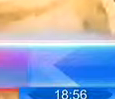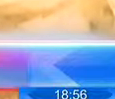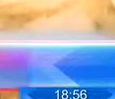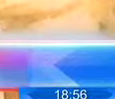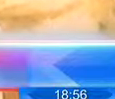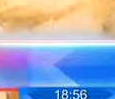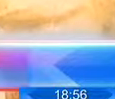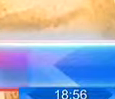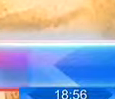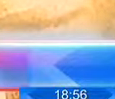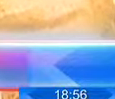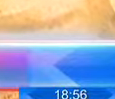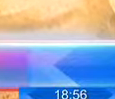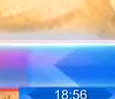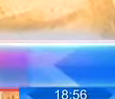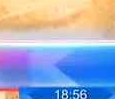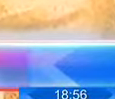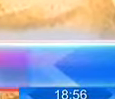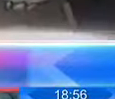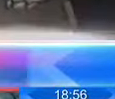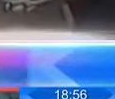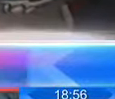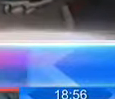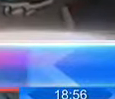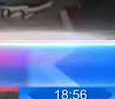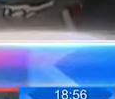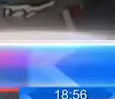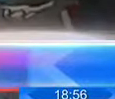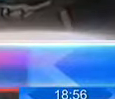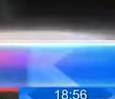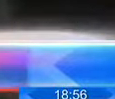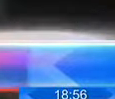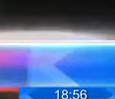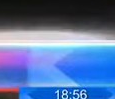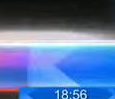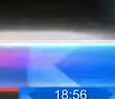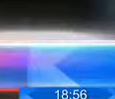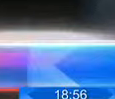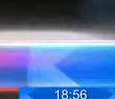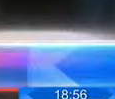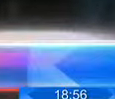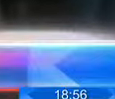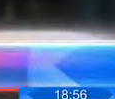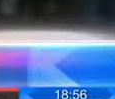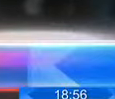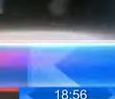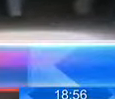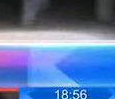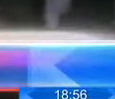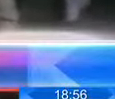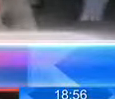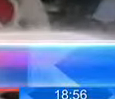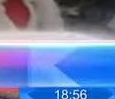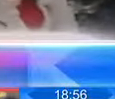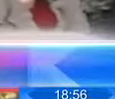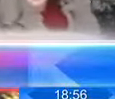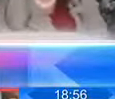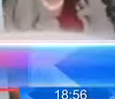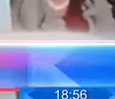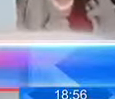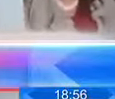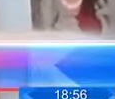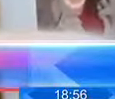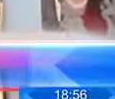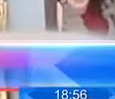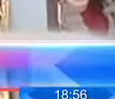familia, ya cuenta con lo necesario para tener una mejor calidad de vida. Esto les contamos más adelante. Nos complace